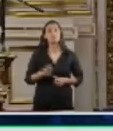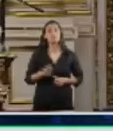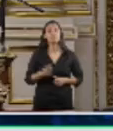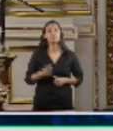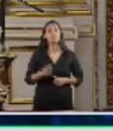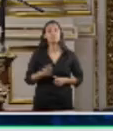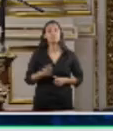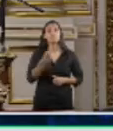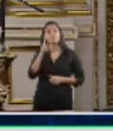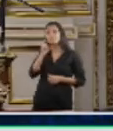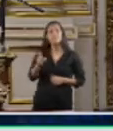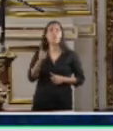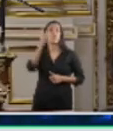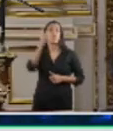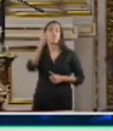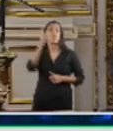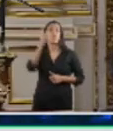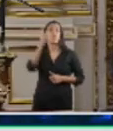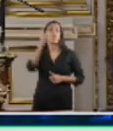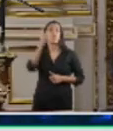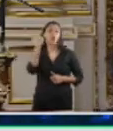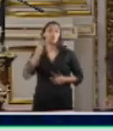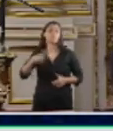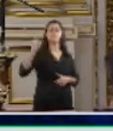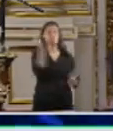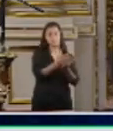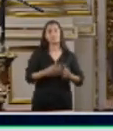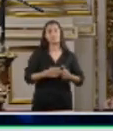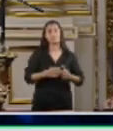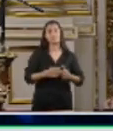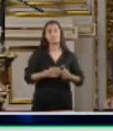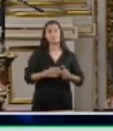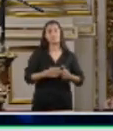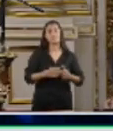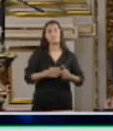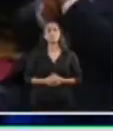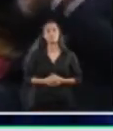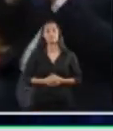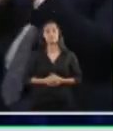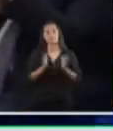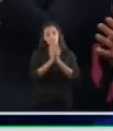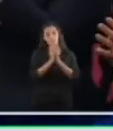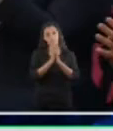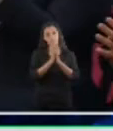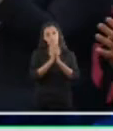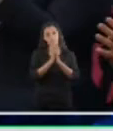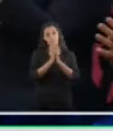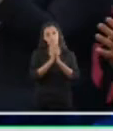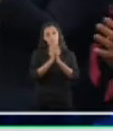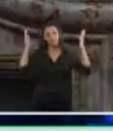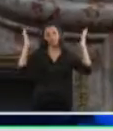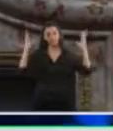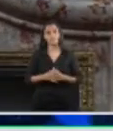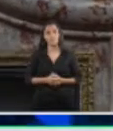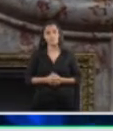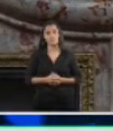colaboradores que la van a acompañar en esta gestión. Creo que primero se tiene que sentar a